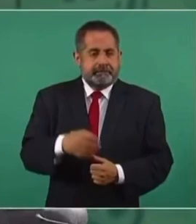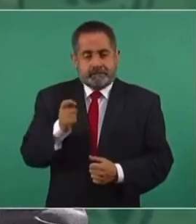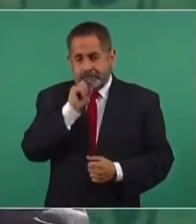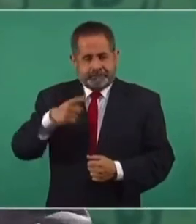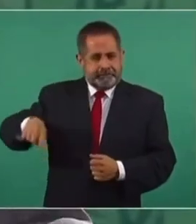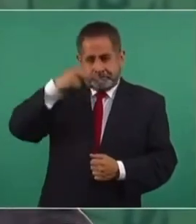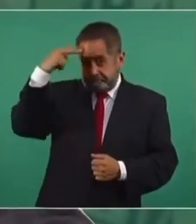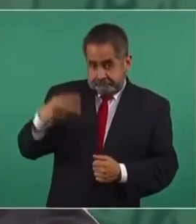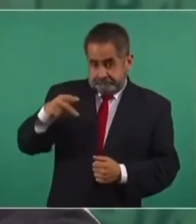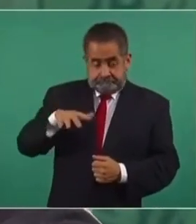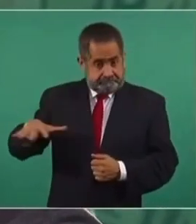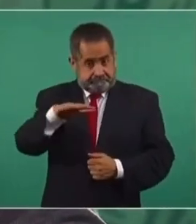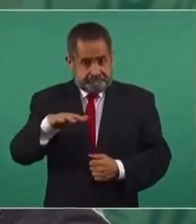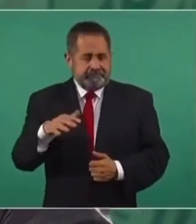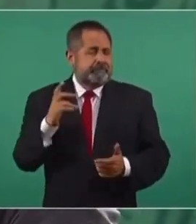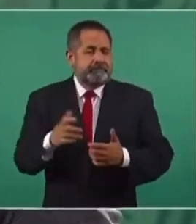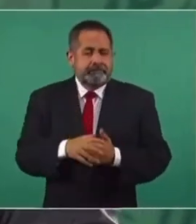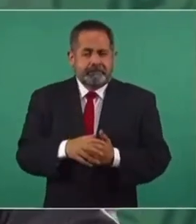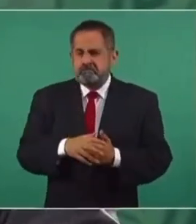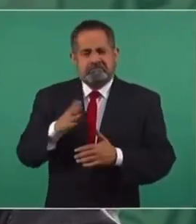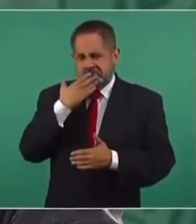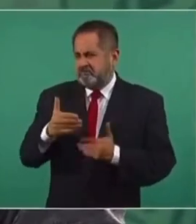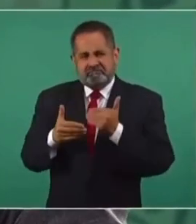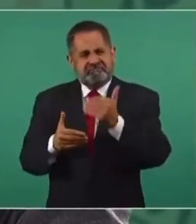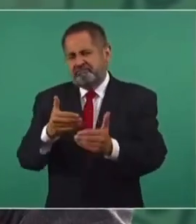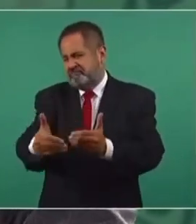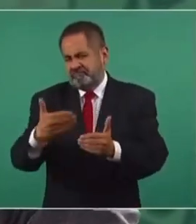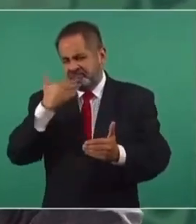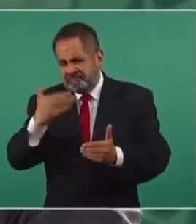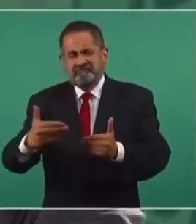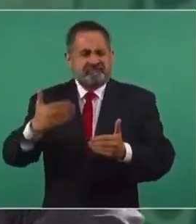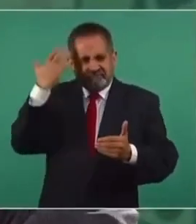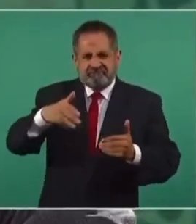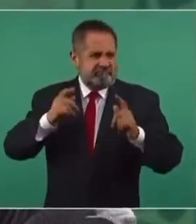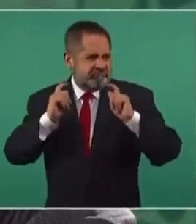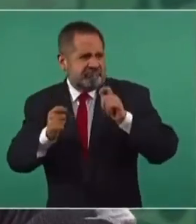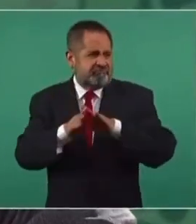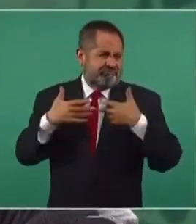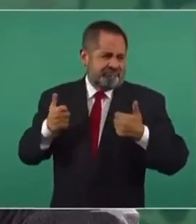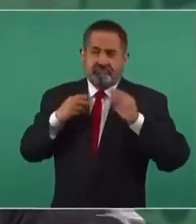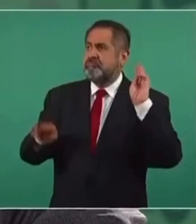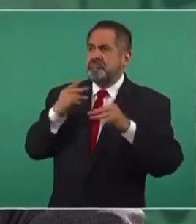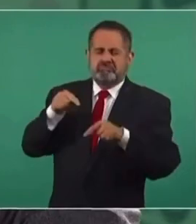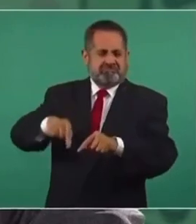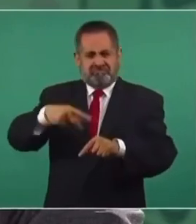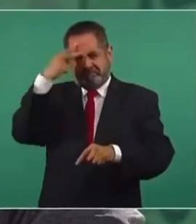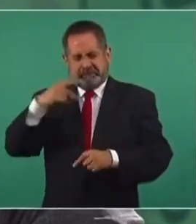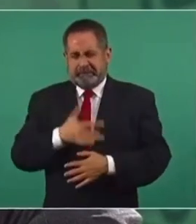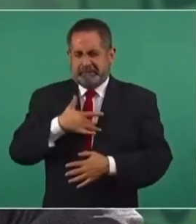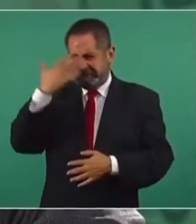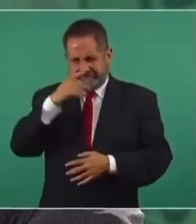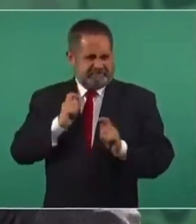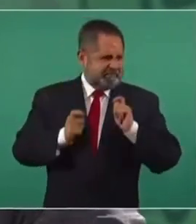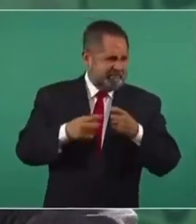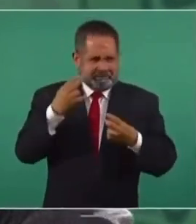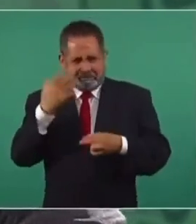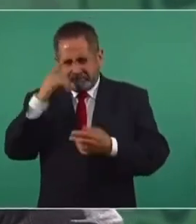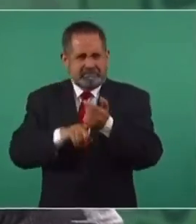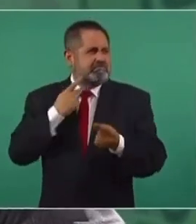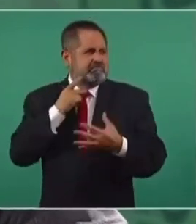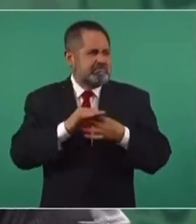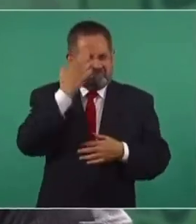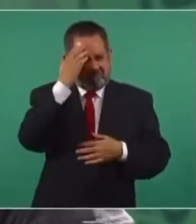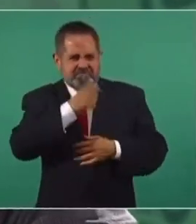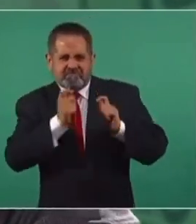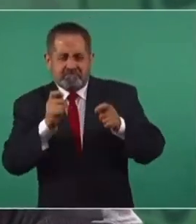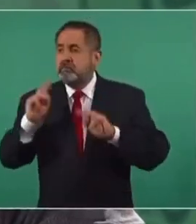Y el pueblo de México está a la vanguardia en el mundo. Es de los pueblos más conscientes, más politizados